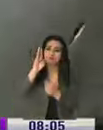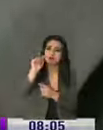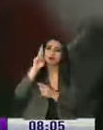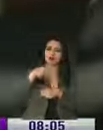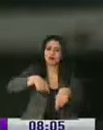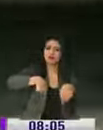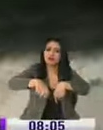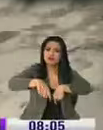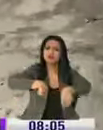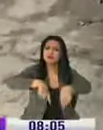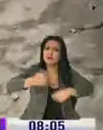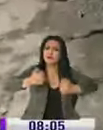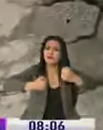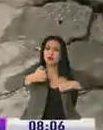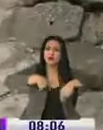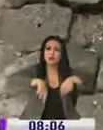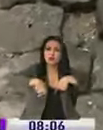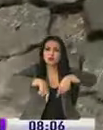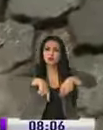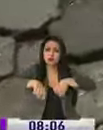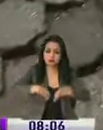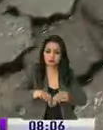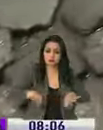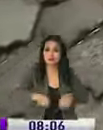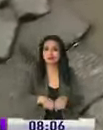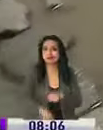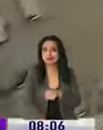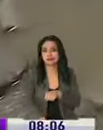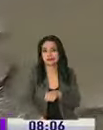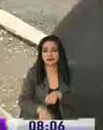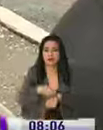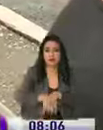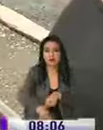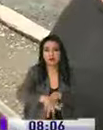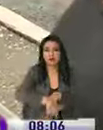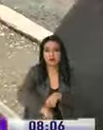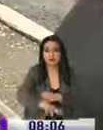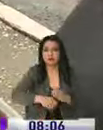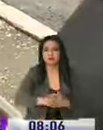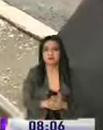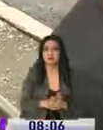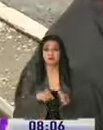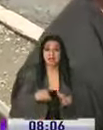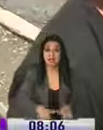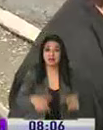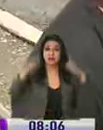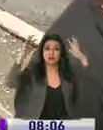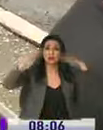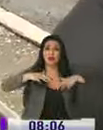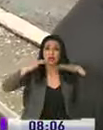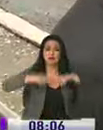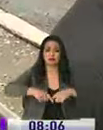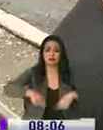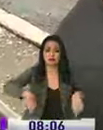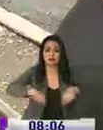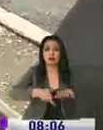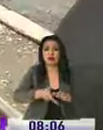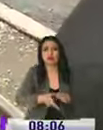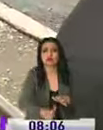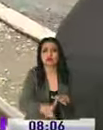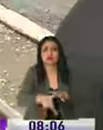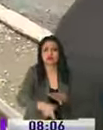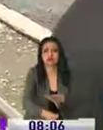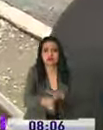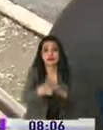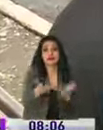transitar de los vehículos, una tubería se habría roto. Que aquí en esta parte cada que llueve se hunde esto, se hunde y ahí